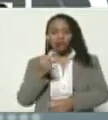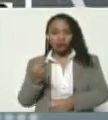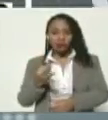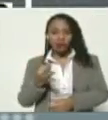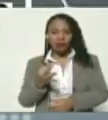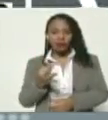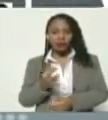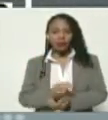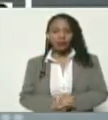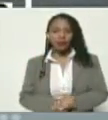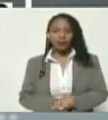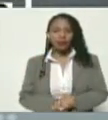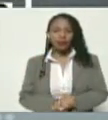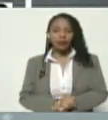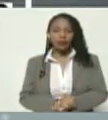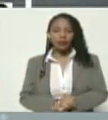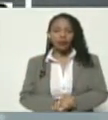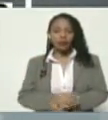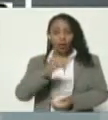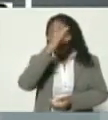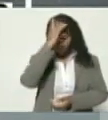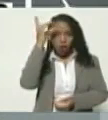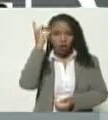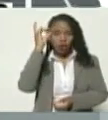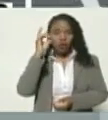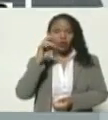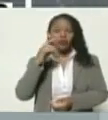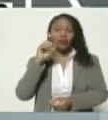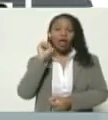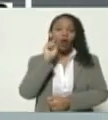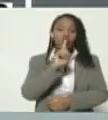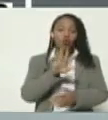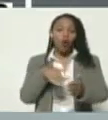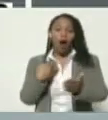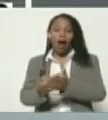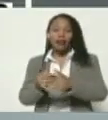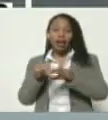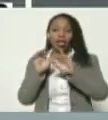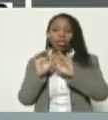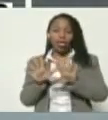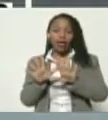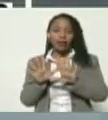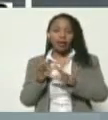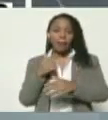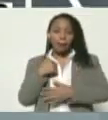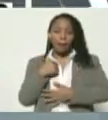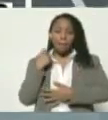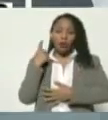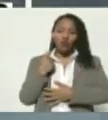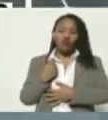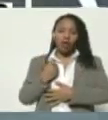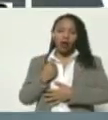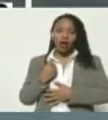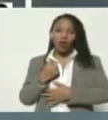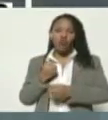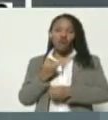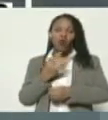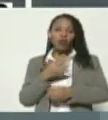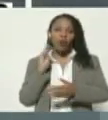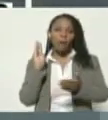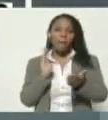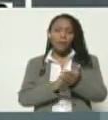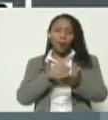impecable. Diosdado, del 1 al 10, si me preguntaran cuánto